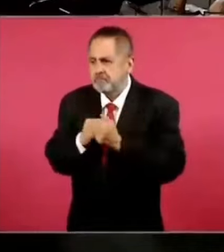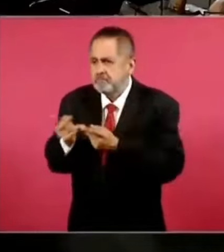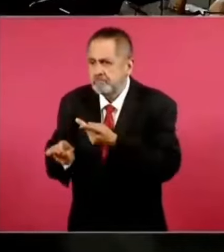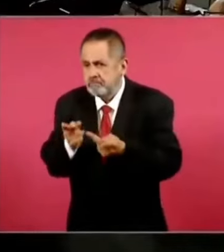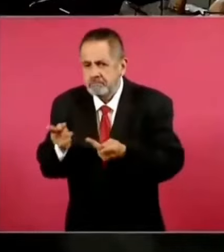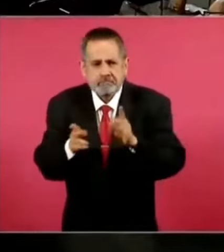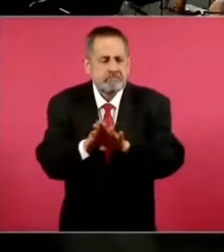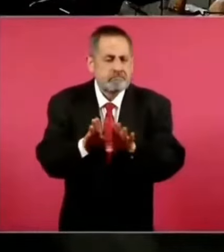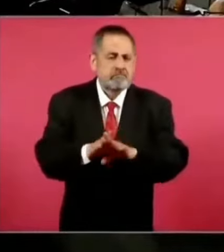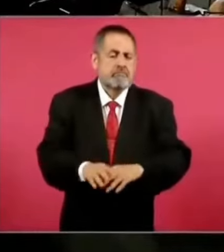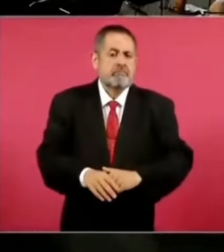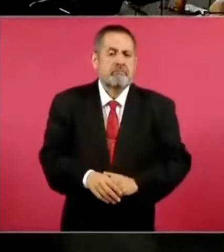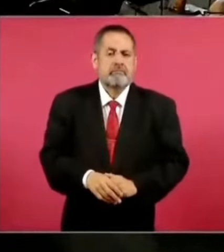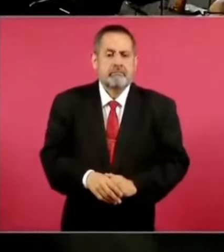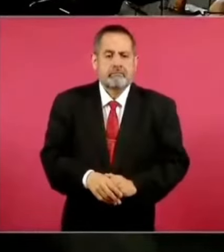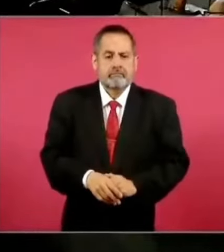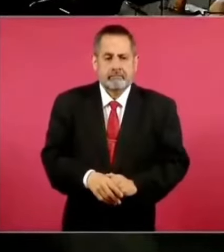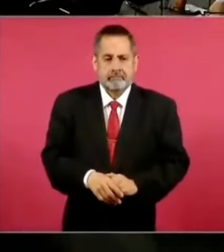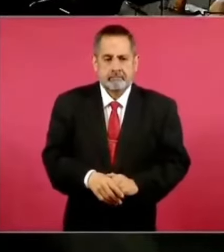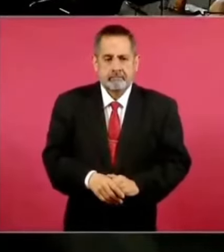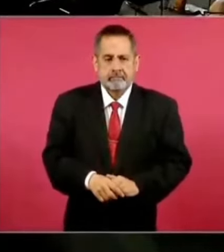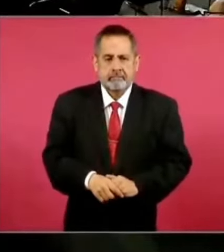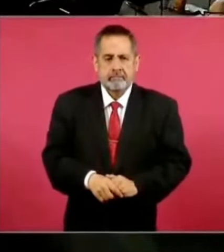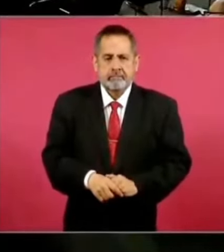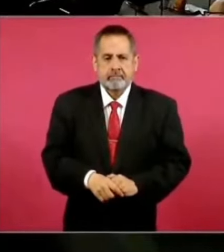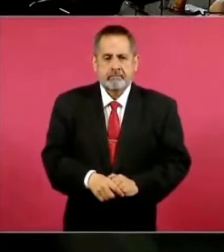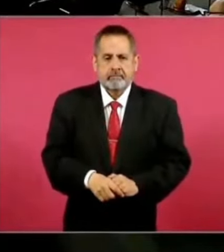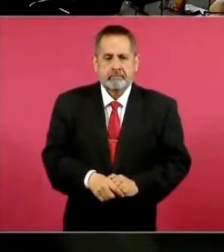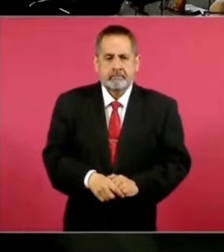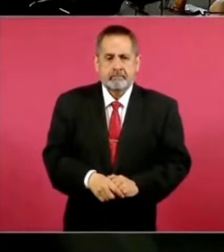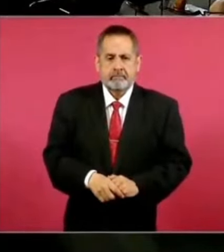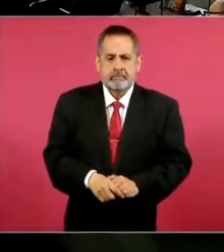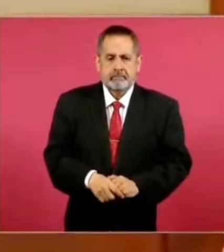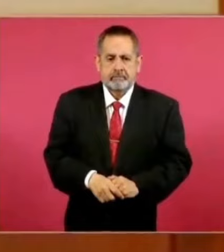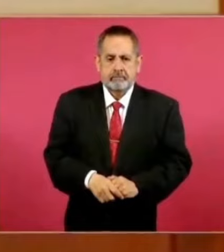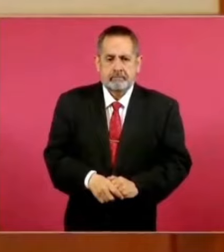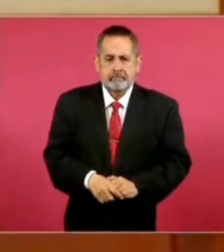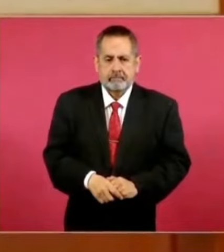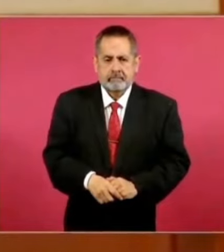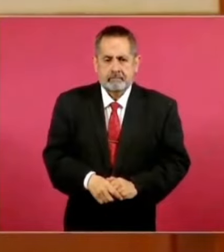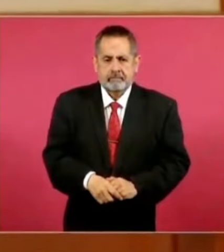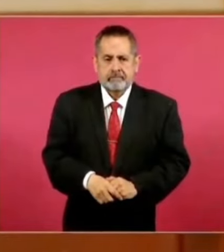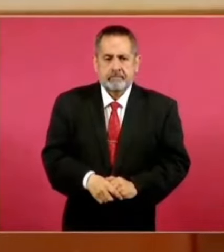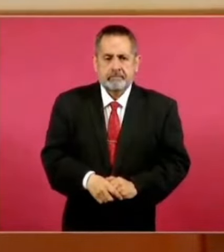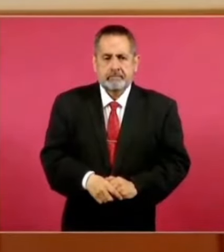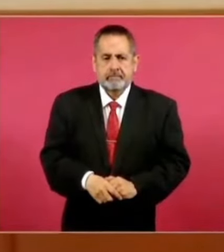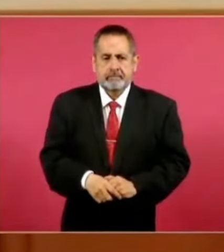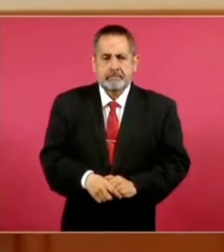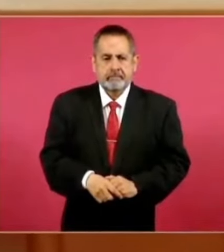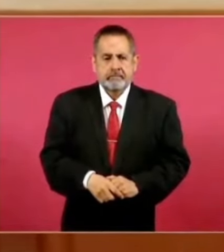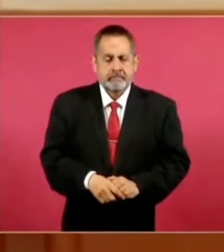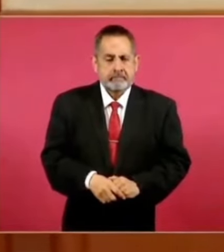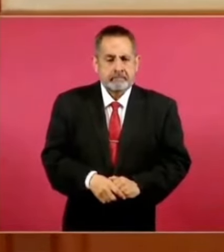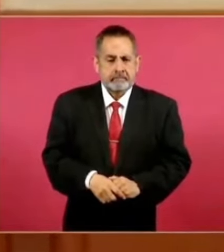En todo el sistema educativo contra las drogas químicas y el fentanilo. Y hay materiales audiovisuales. Y van a estar